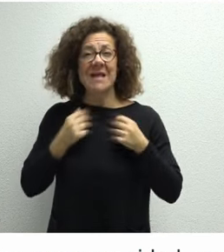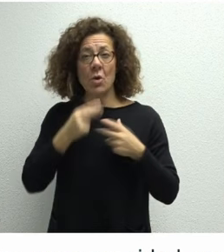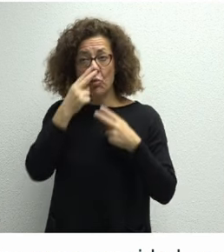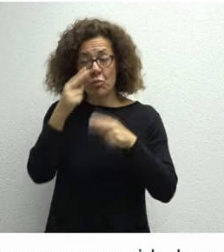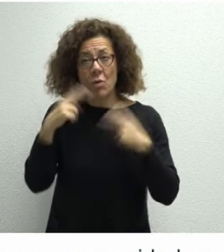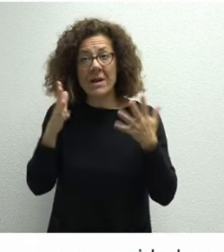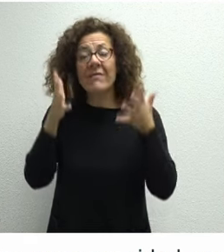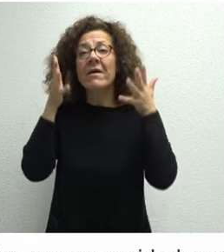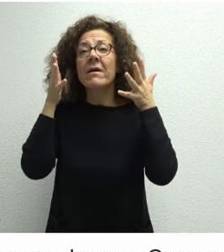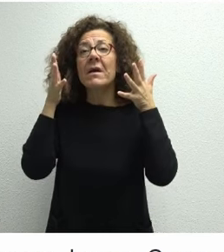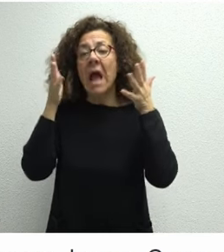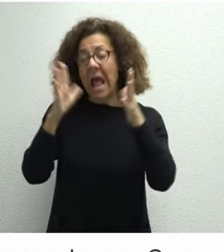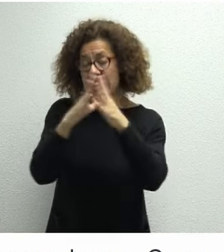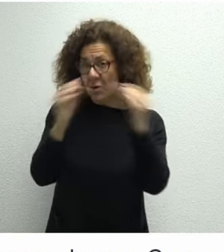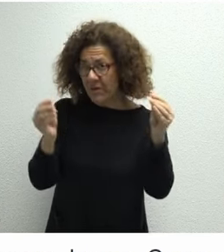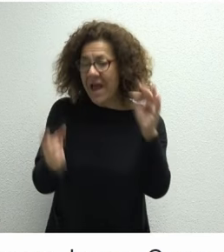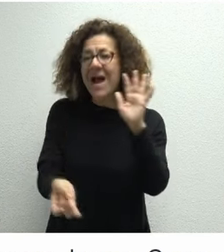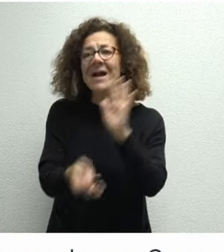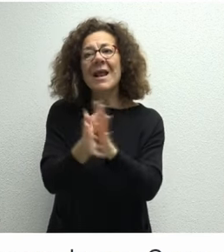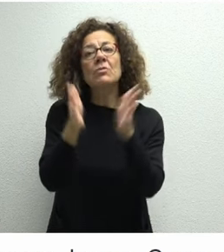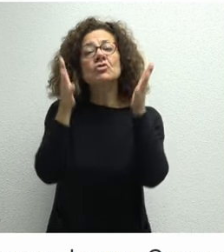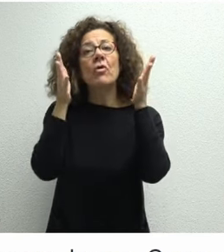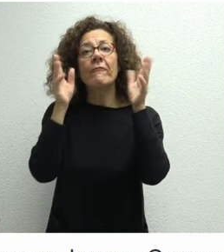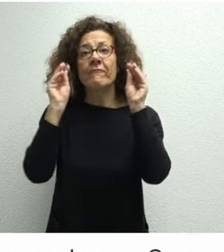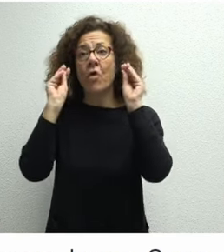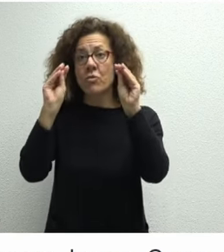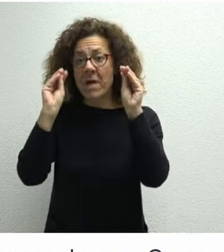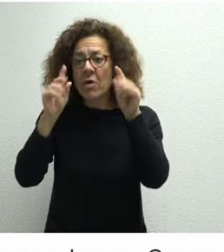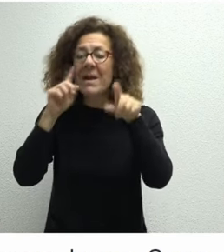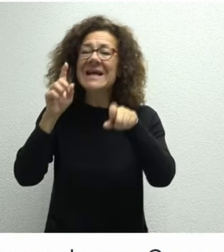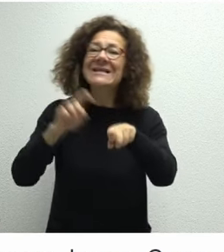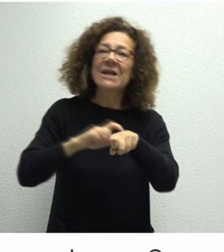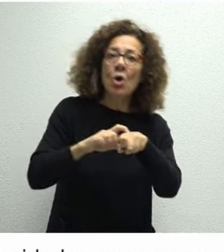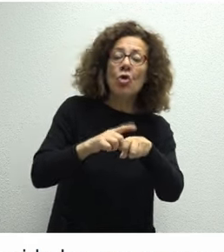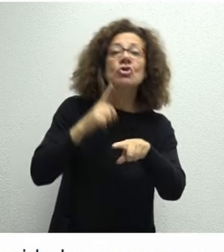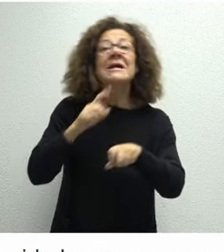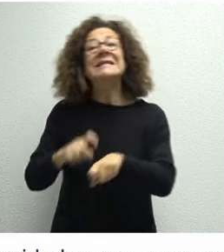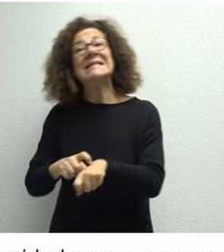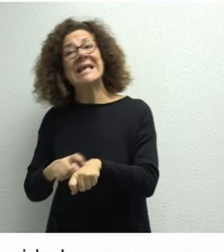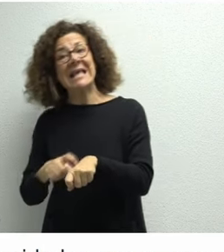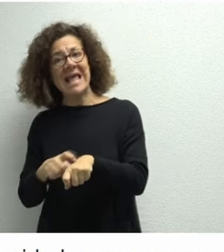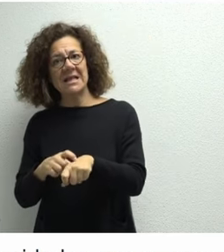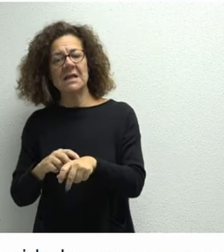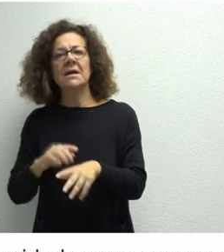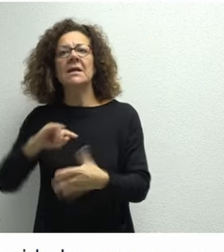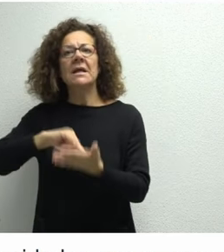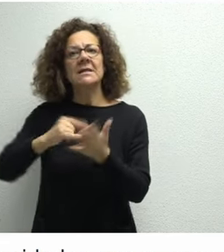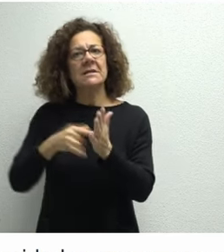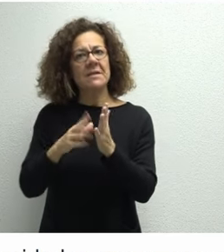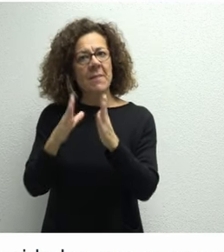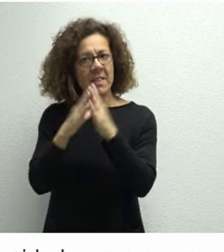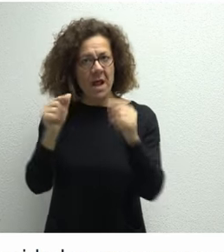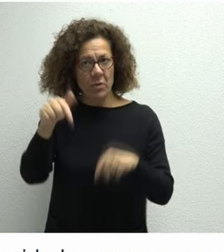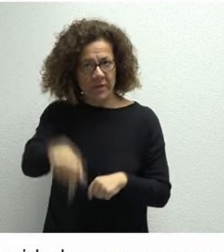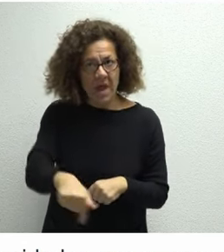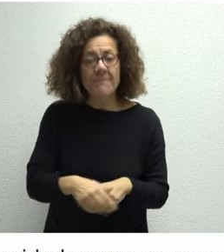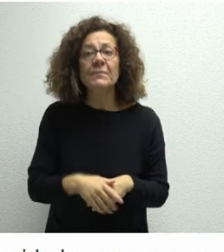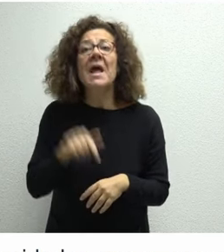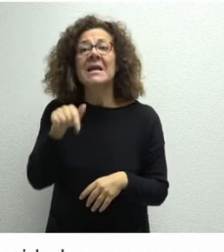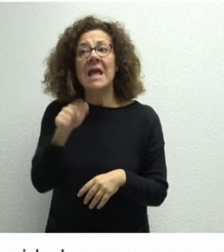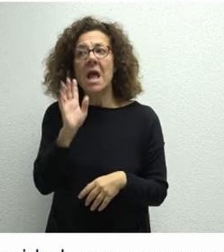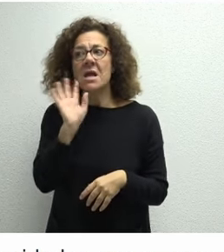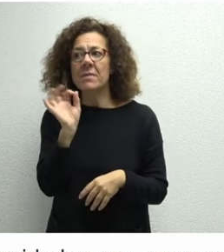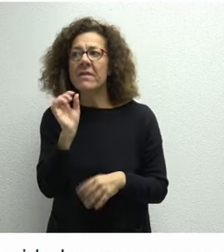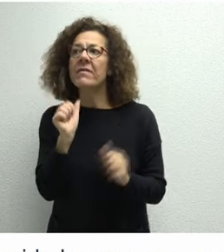e formación para tanto psicólogos como psiquiatras de del sistema andaluz de salud y ahí pues es verdad que